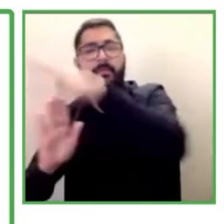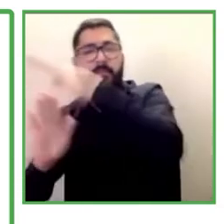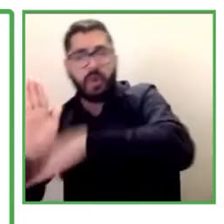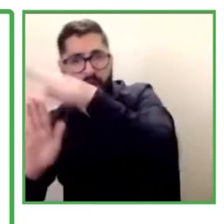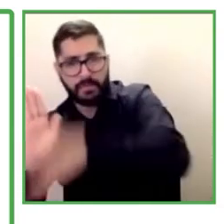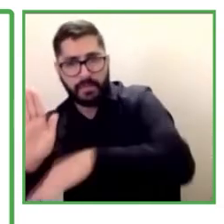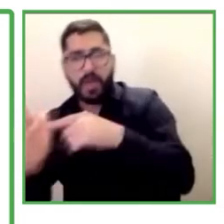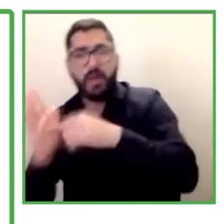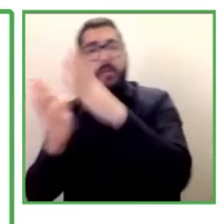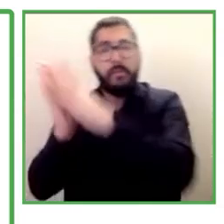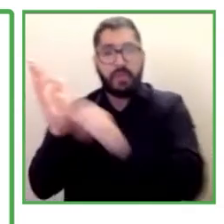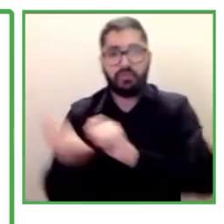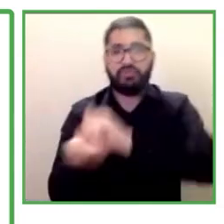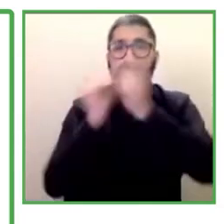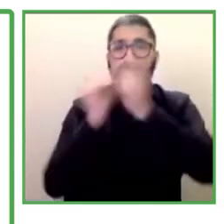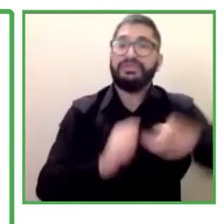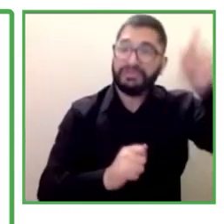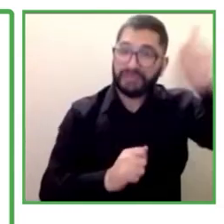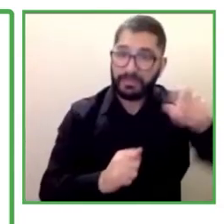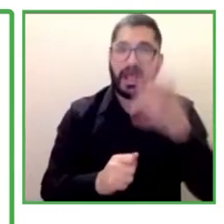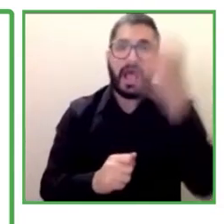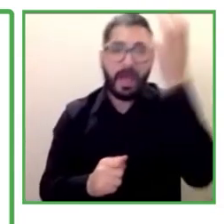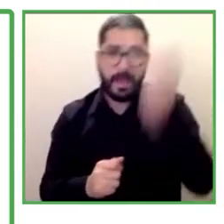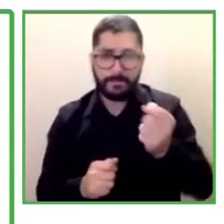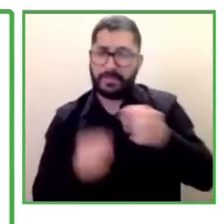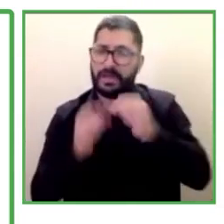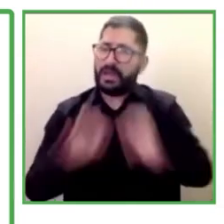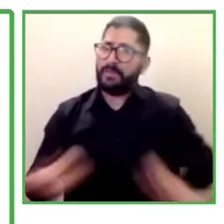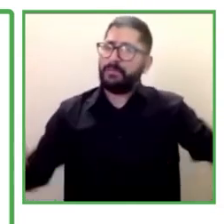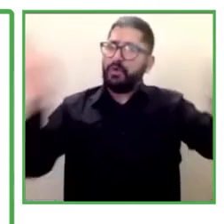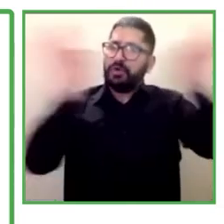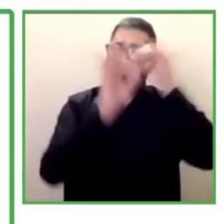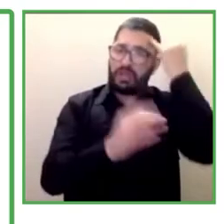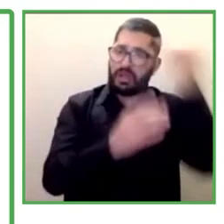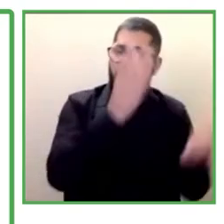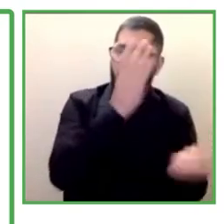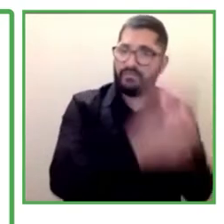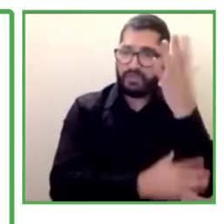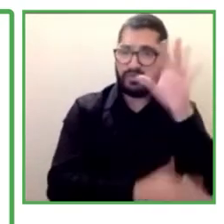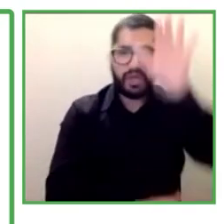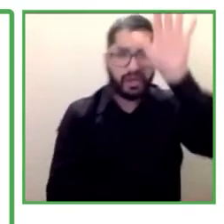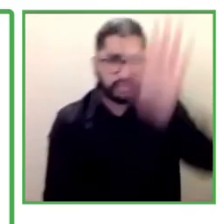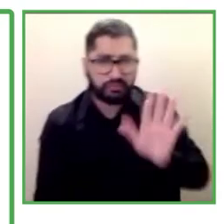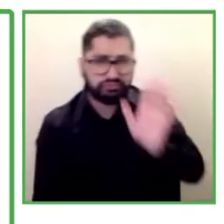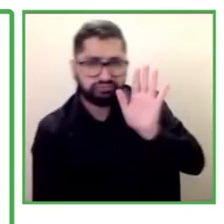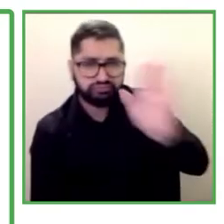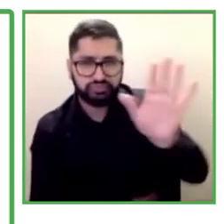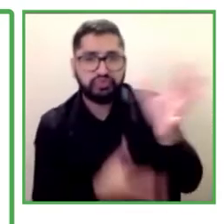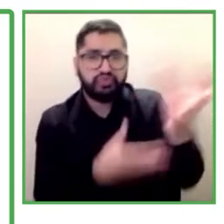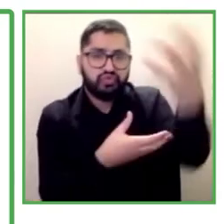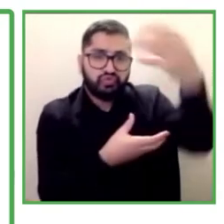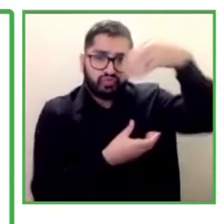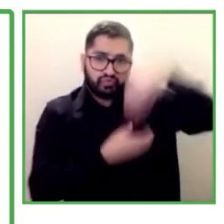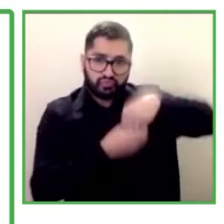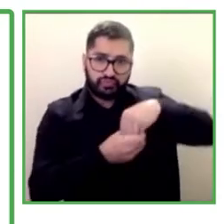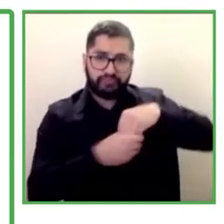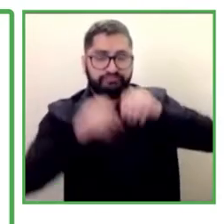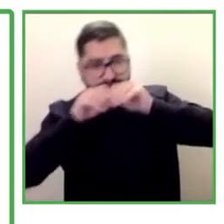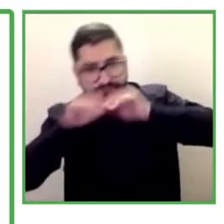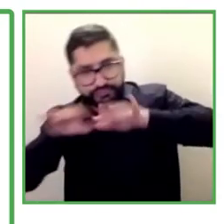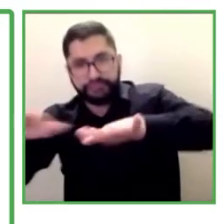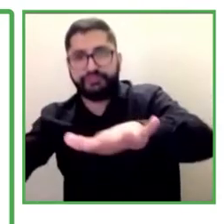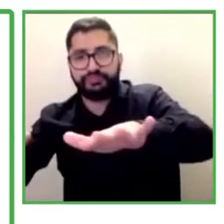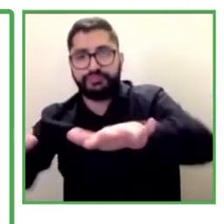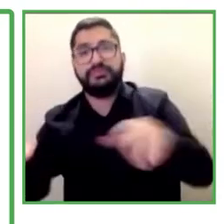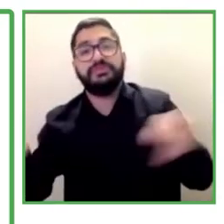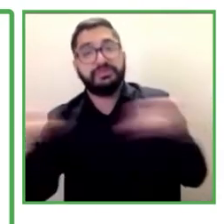aspectos innovadores y es que tiene características de sostenibilidad y réplica. Y esto, por supuesto, lo hemos comenzado a ver con